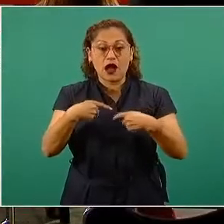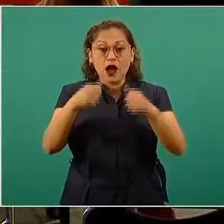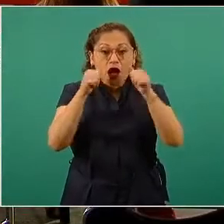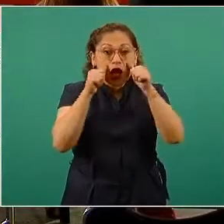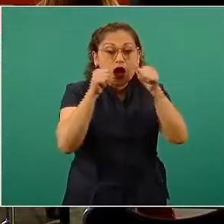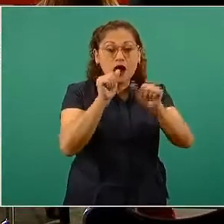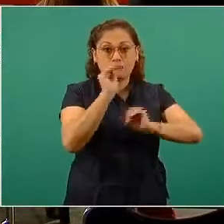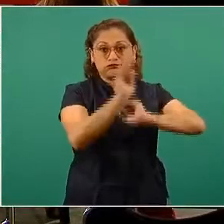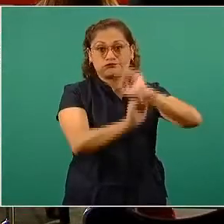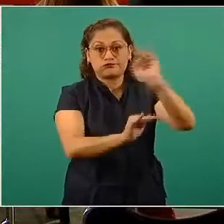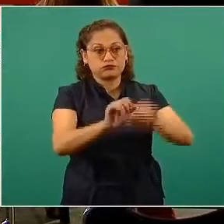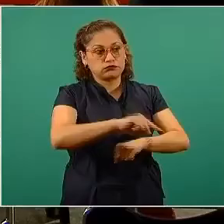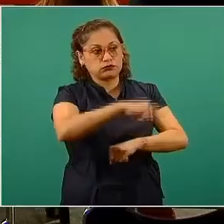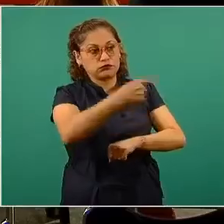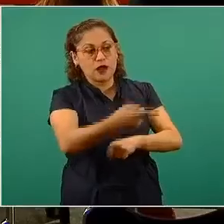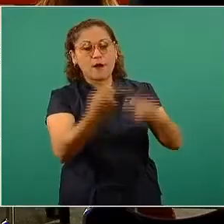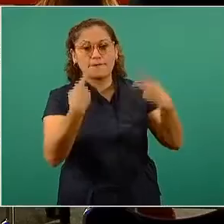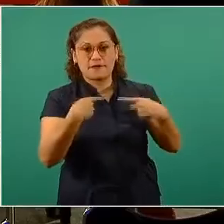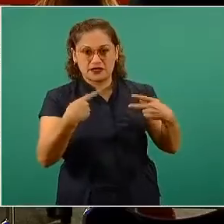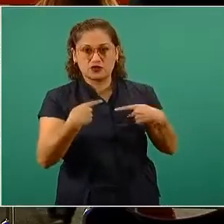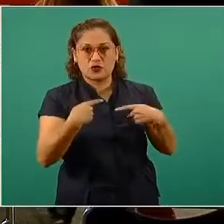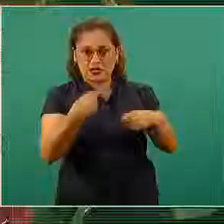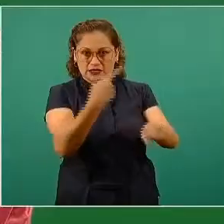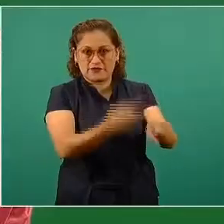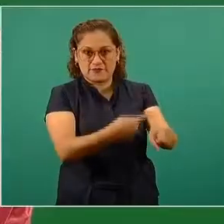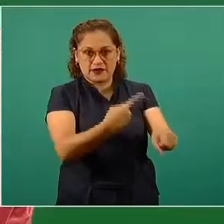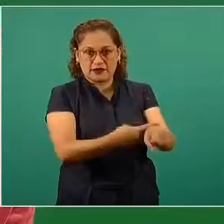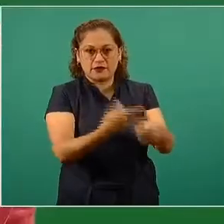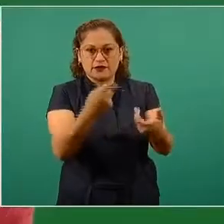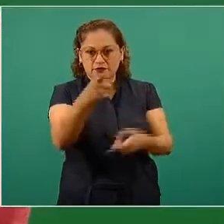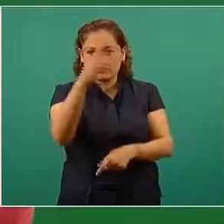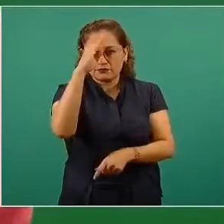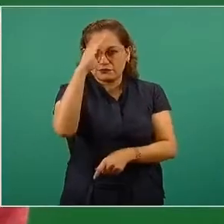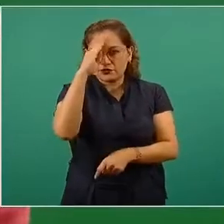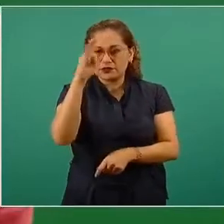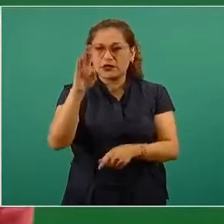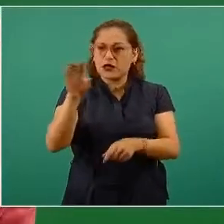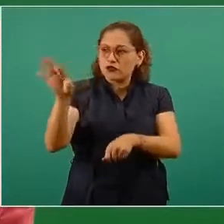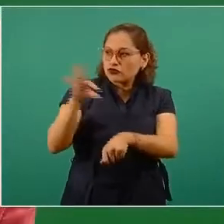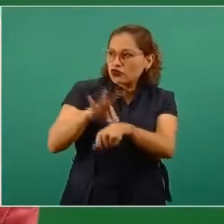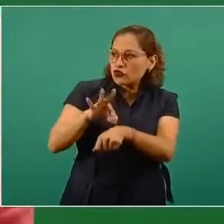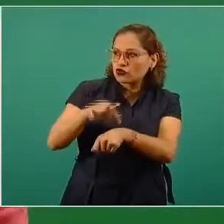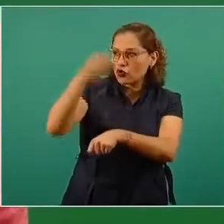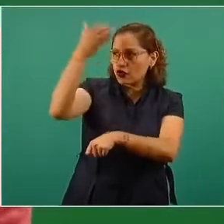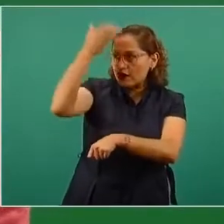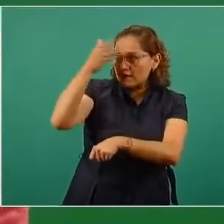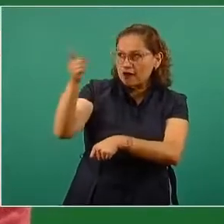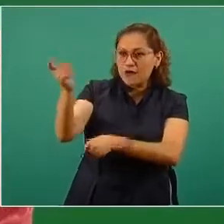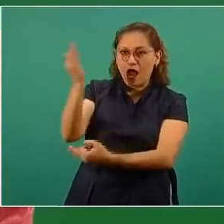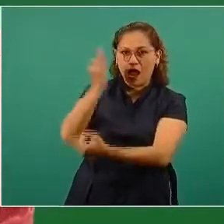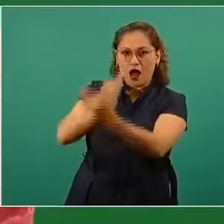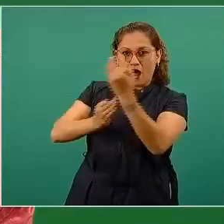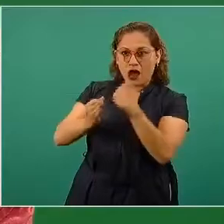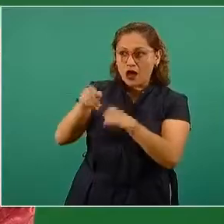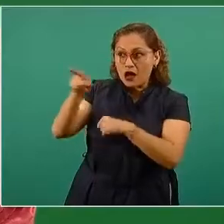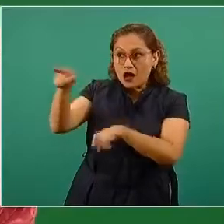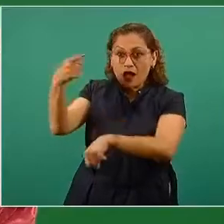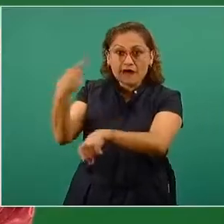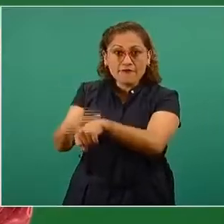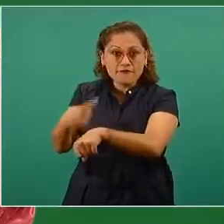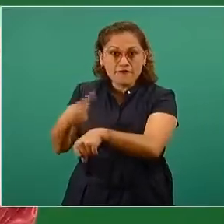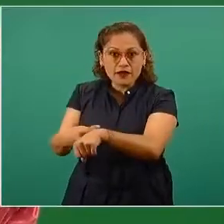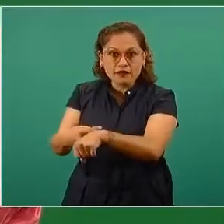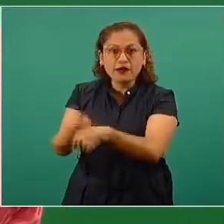un momento dado enfermaran quienes nos cuidan, eso lamentaríamos que se enfermen las personas,